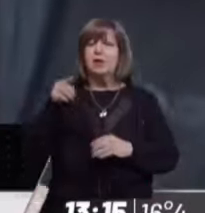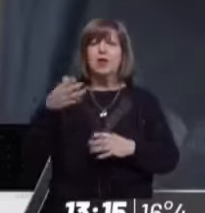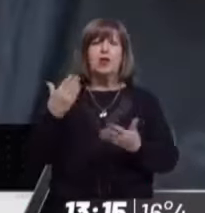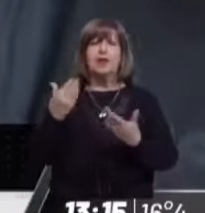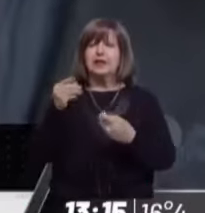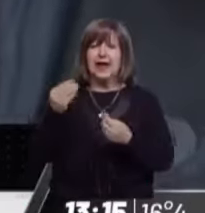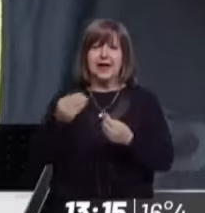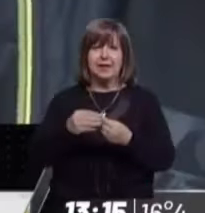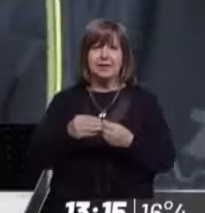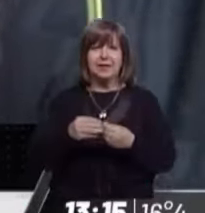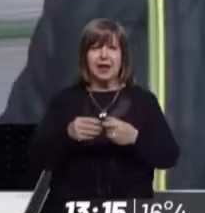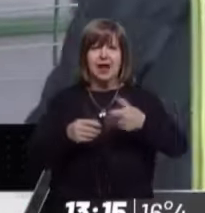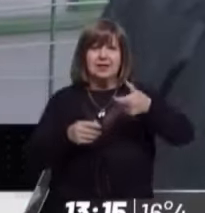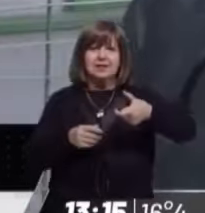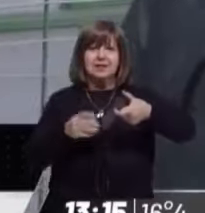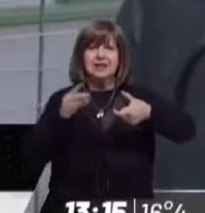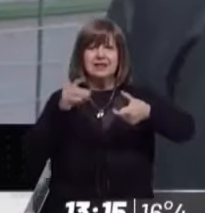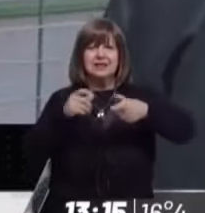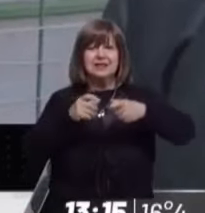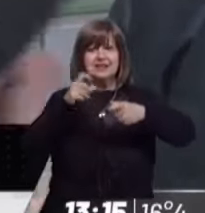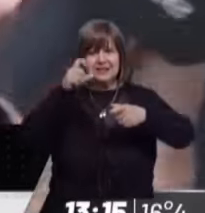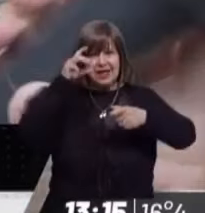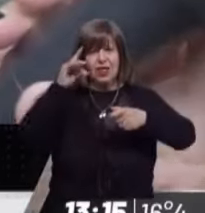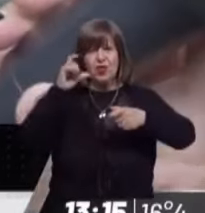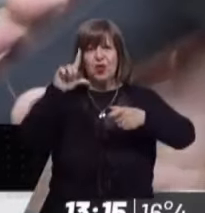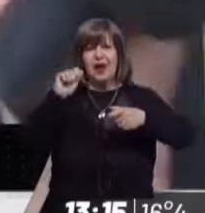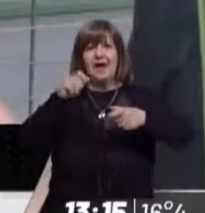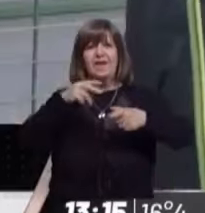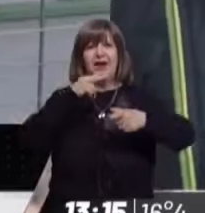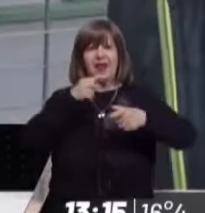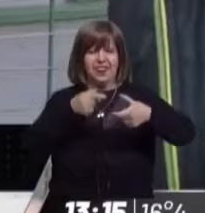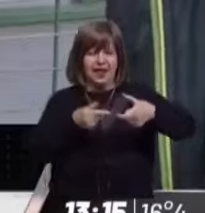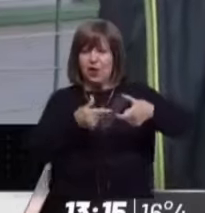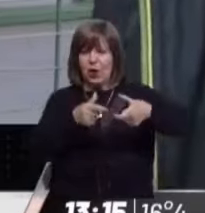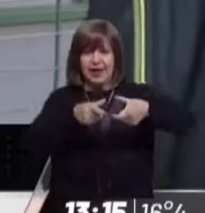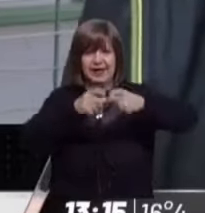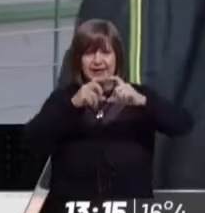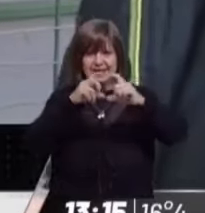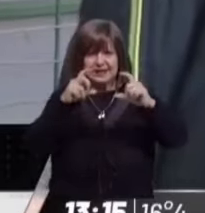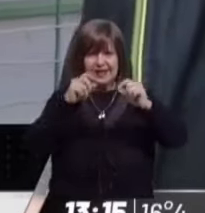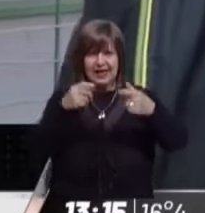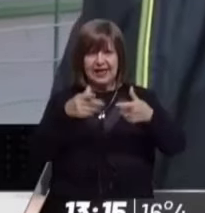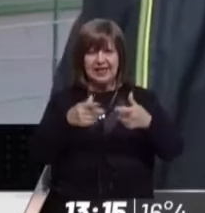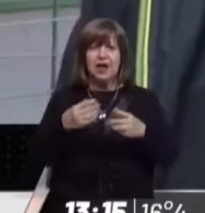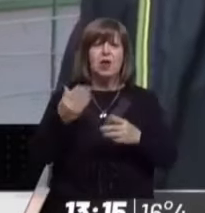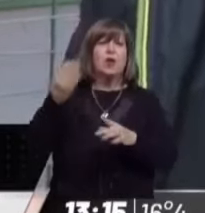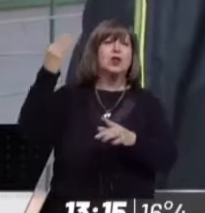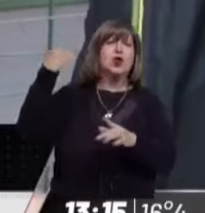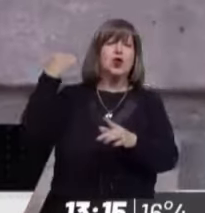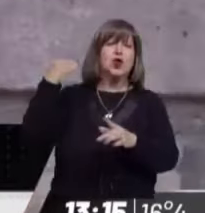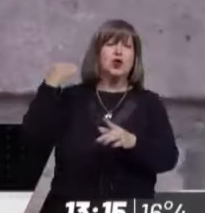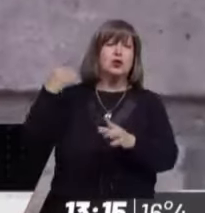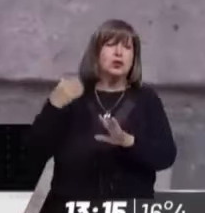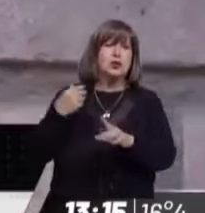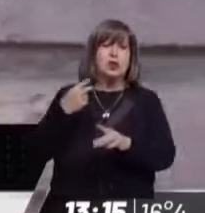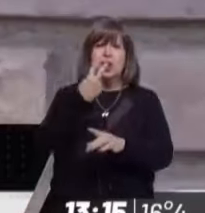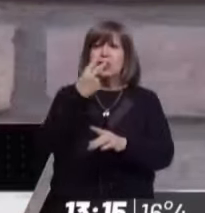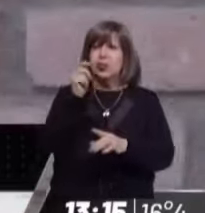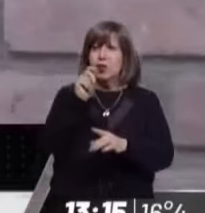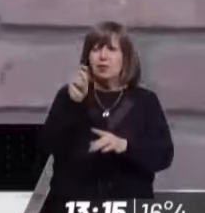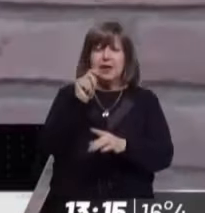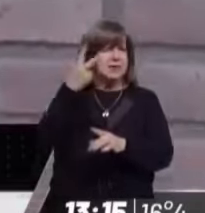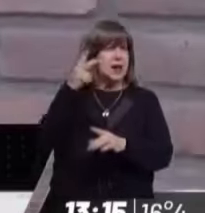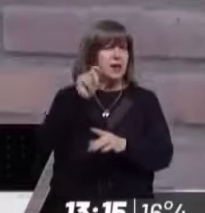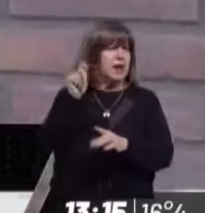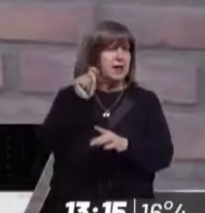están faltando? Las cédulas verdes. ¿Y hace cuánto tiempo que faltan? Yo creo que hará como, no sé, 2 meses